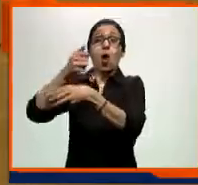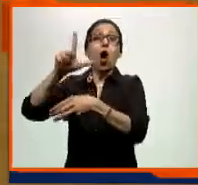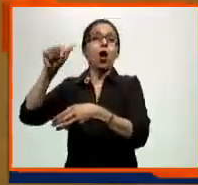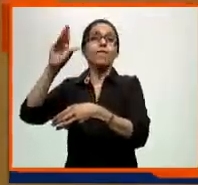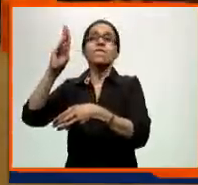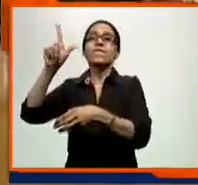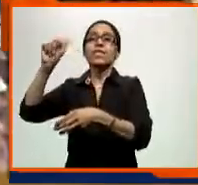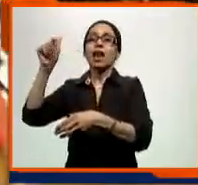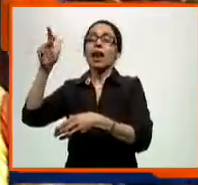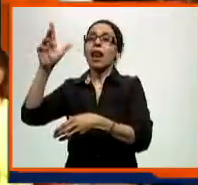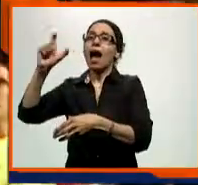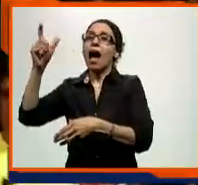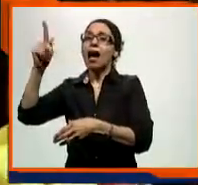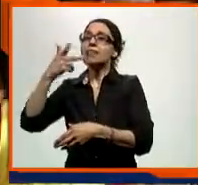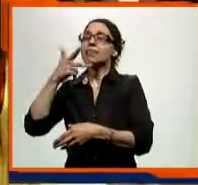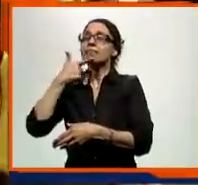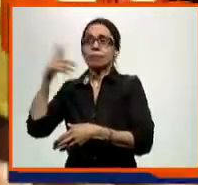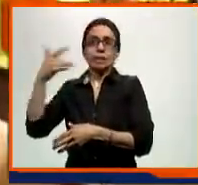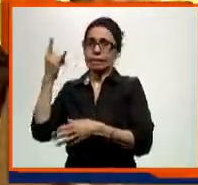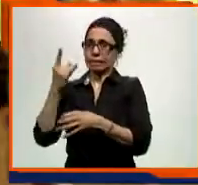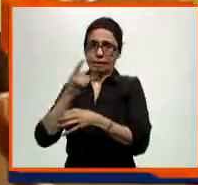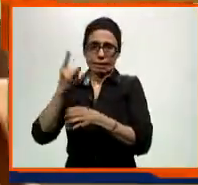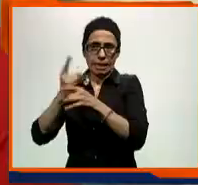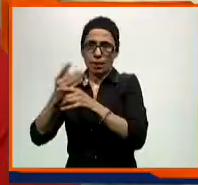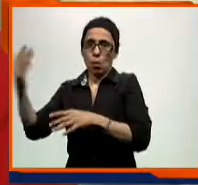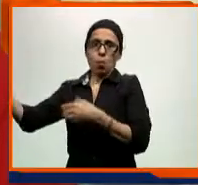lo que tienen que cambiar ustedes, los Pumas, para poder ganarles?